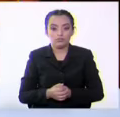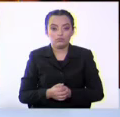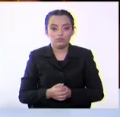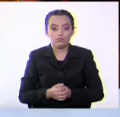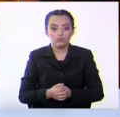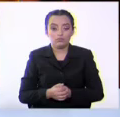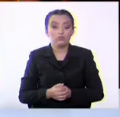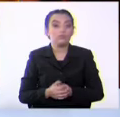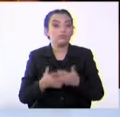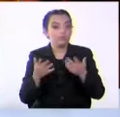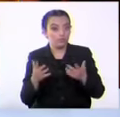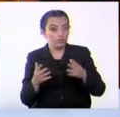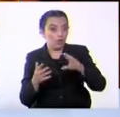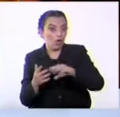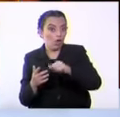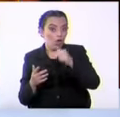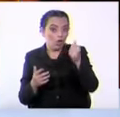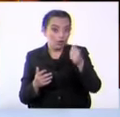Por fin una de otro color.